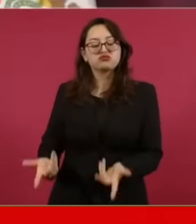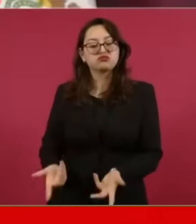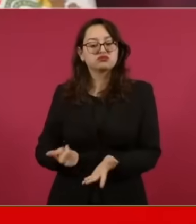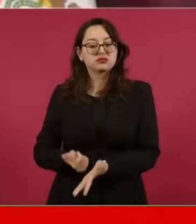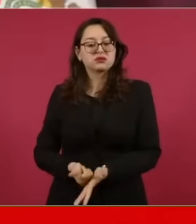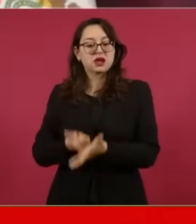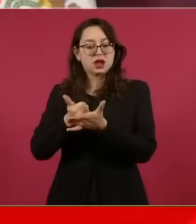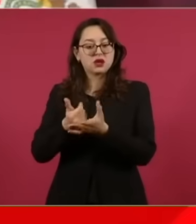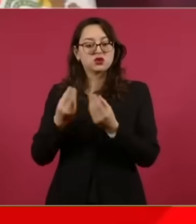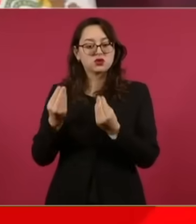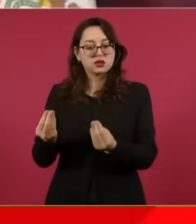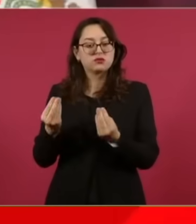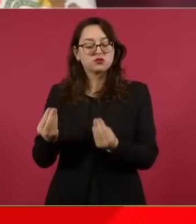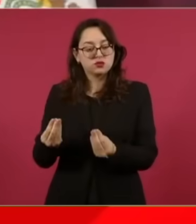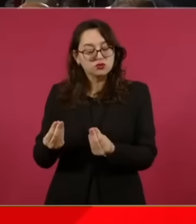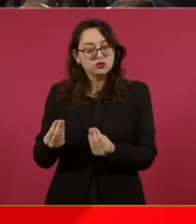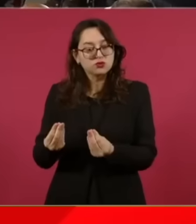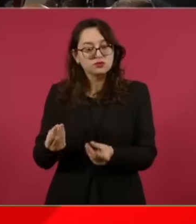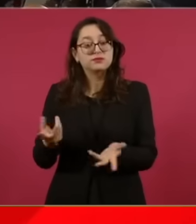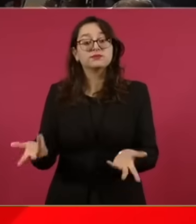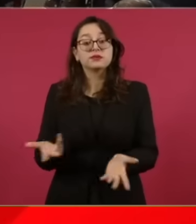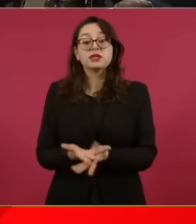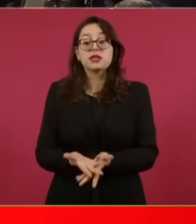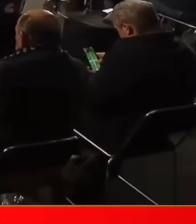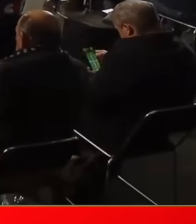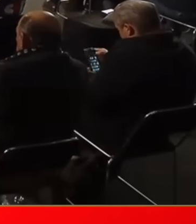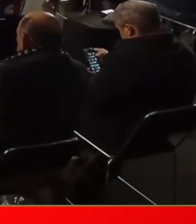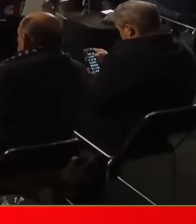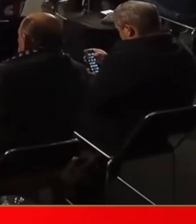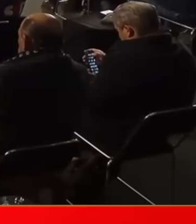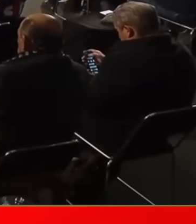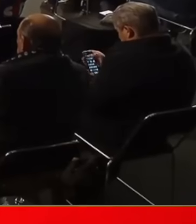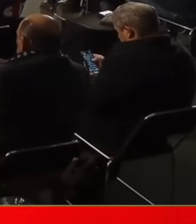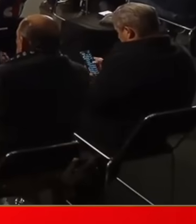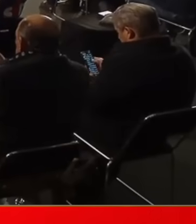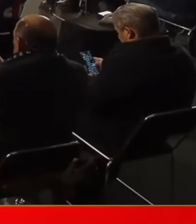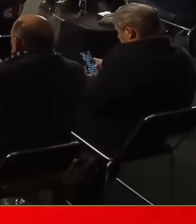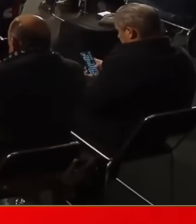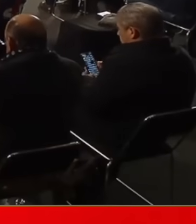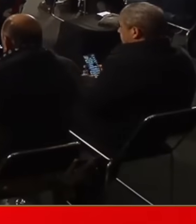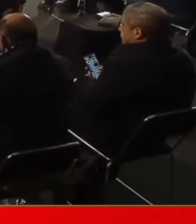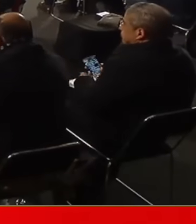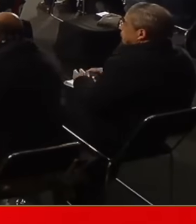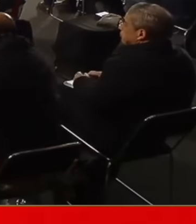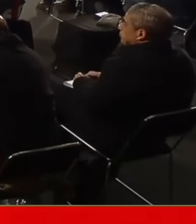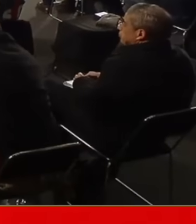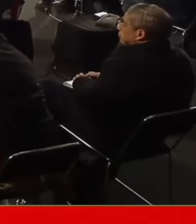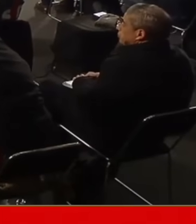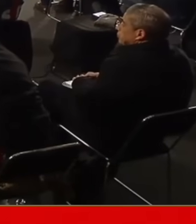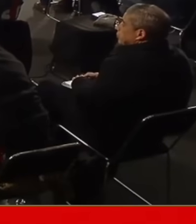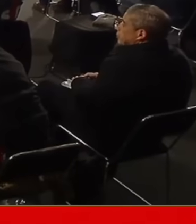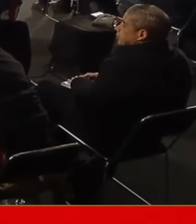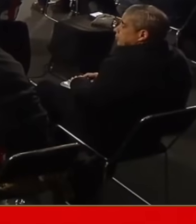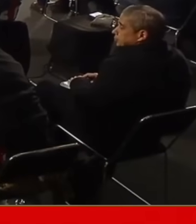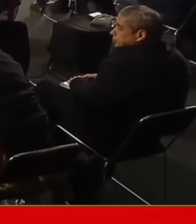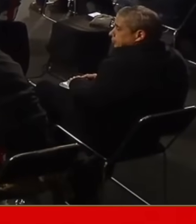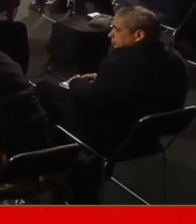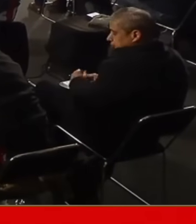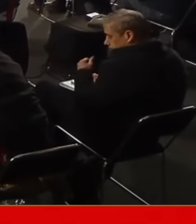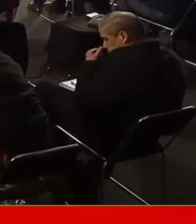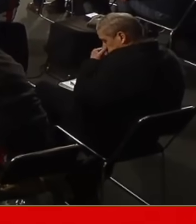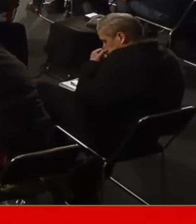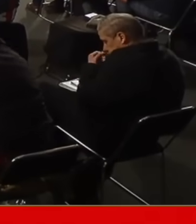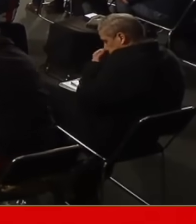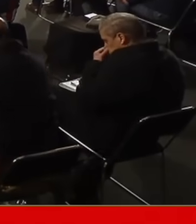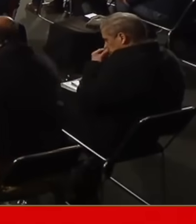ayudado. Y el resultado, pues, es que paramos la crisis en la producción petrolera,